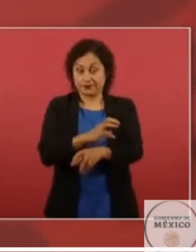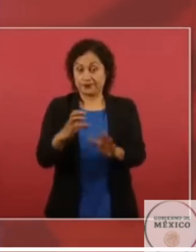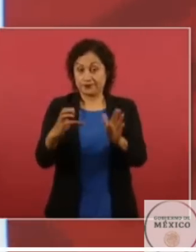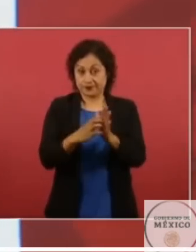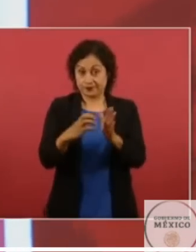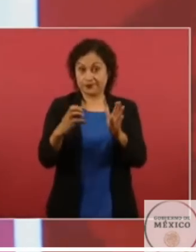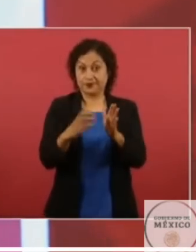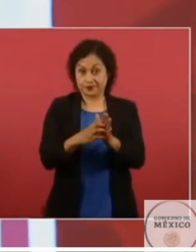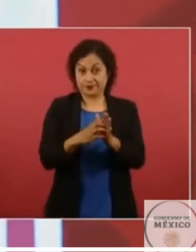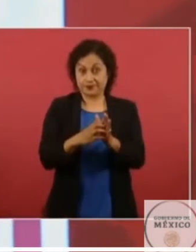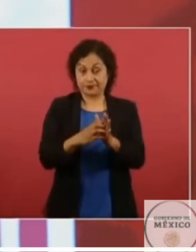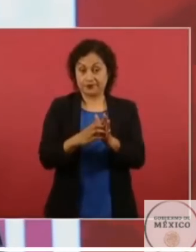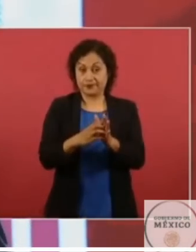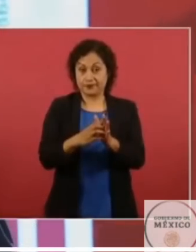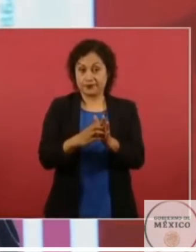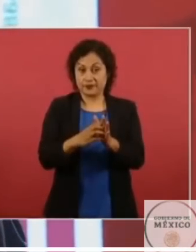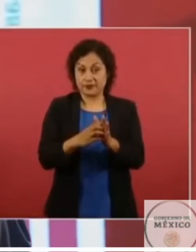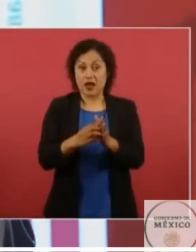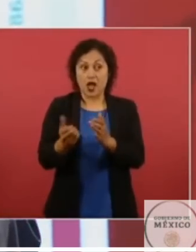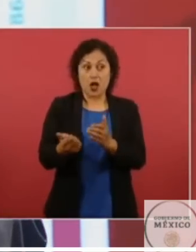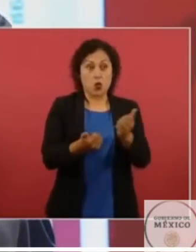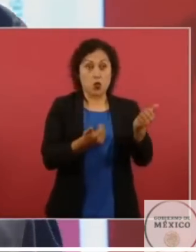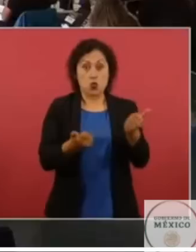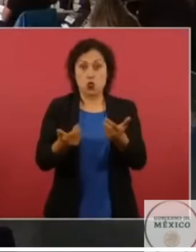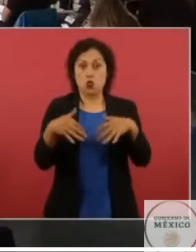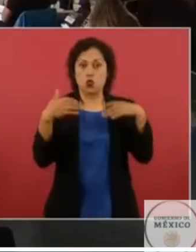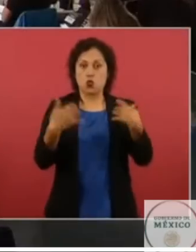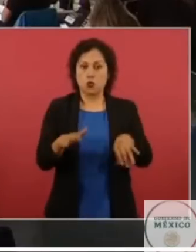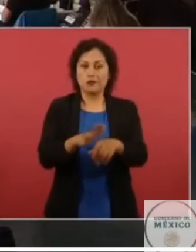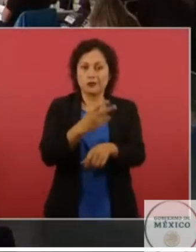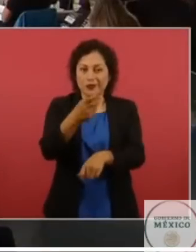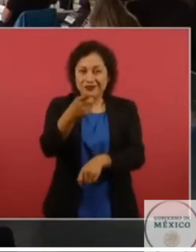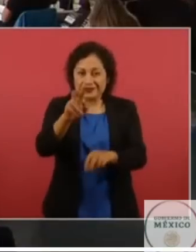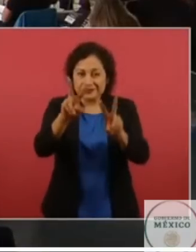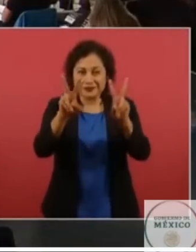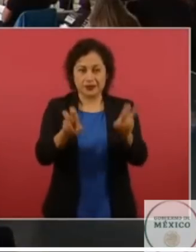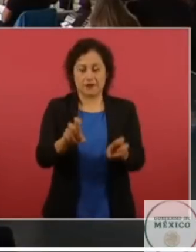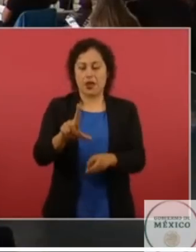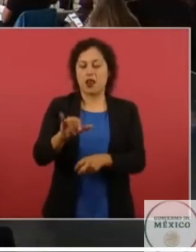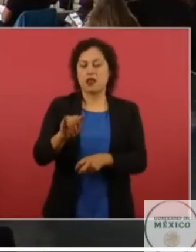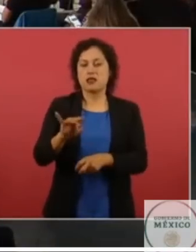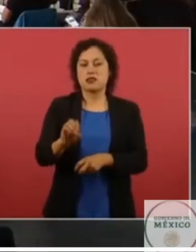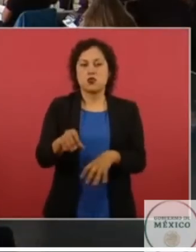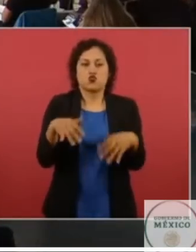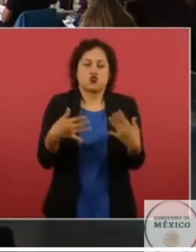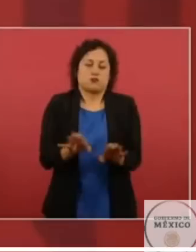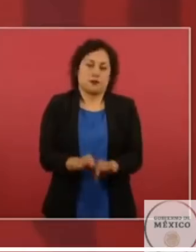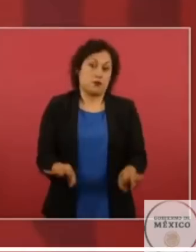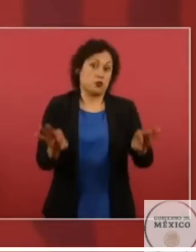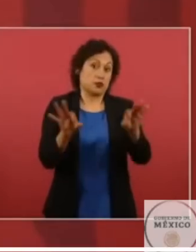la obra del Tren Maya sigue avanzando. La obra del Tren